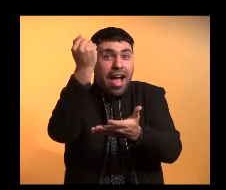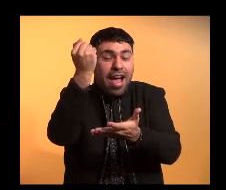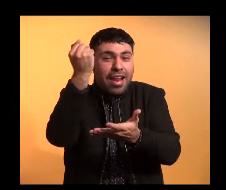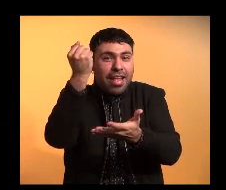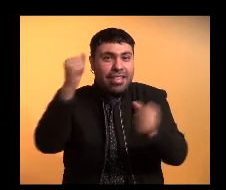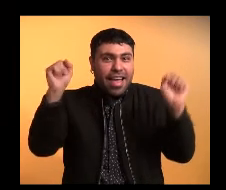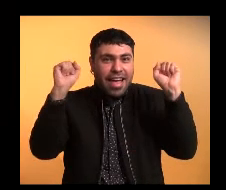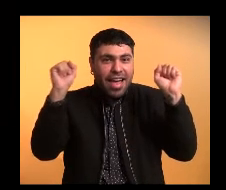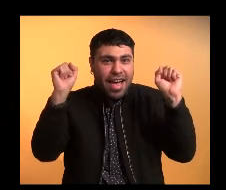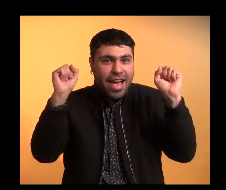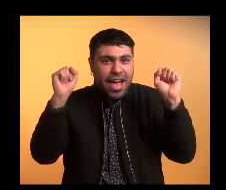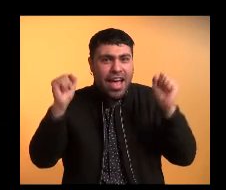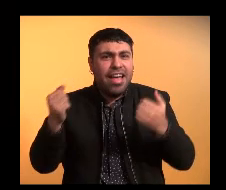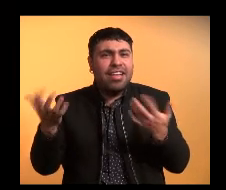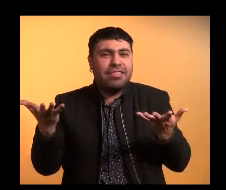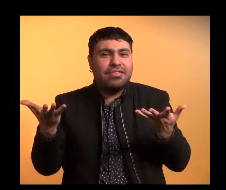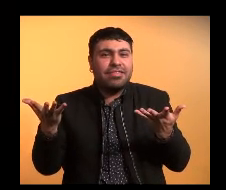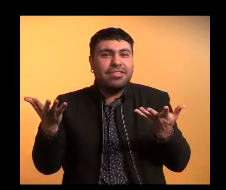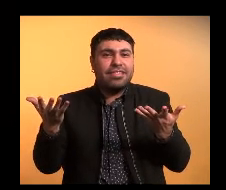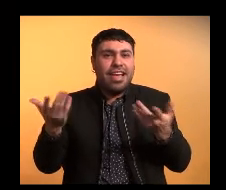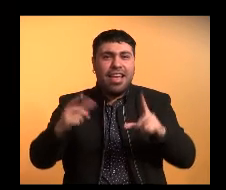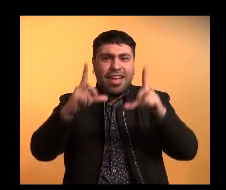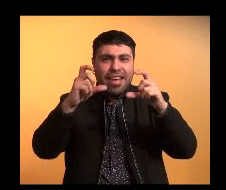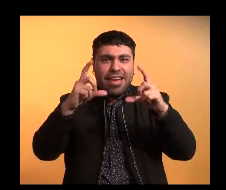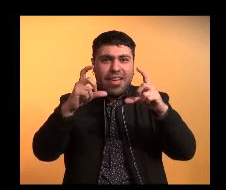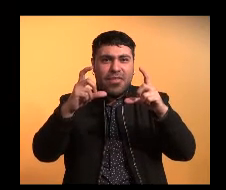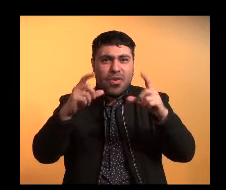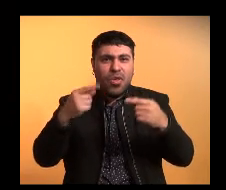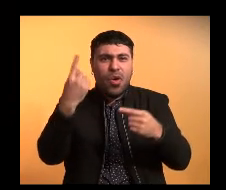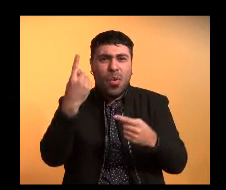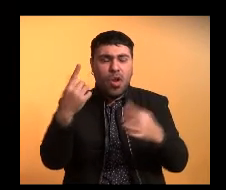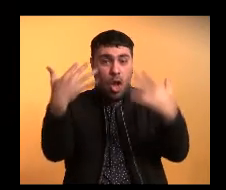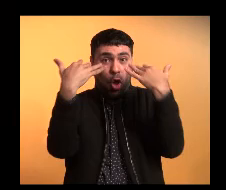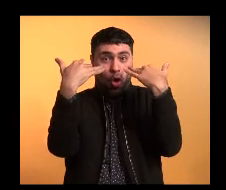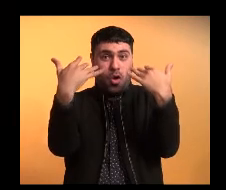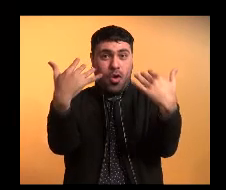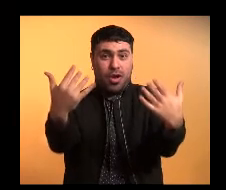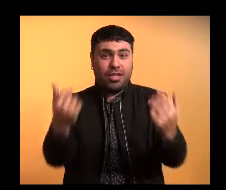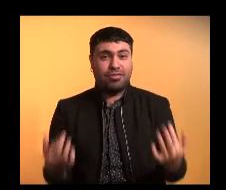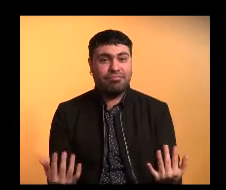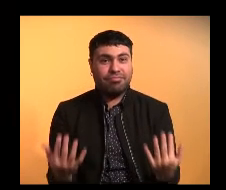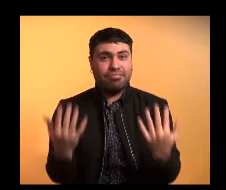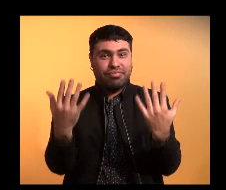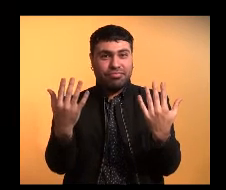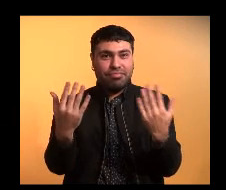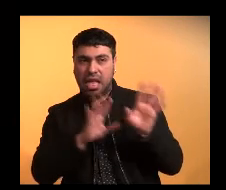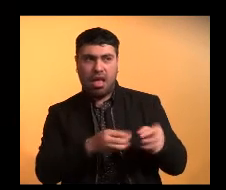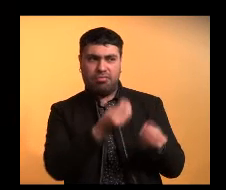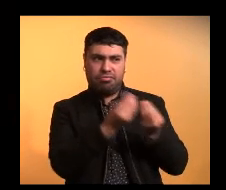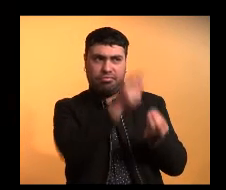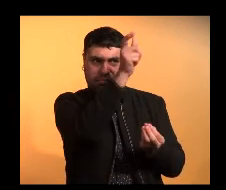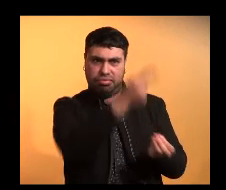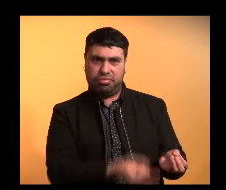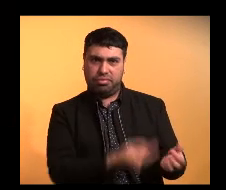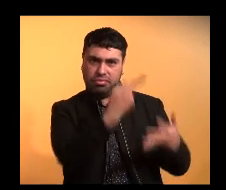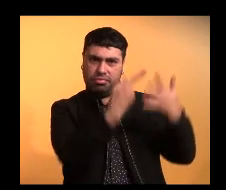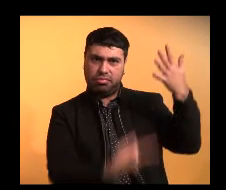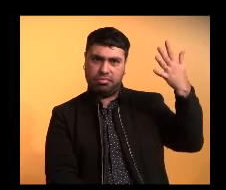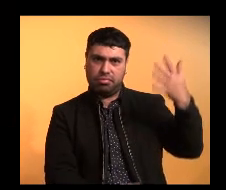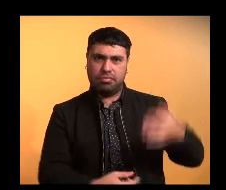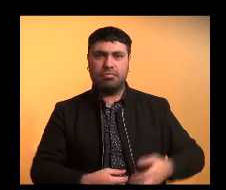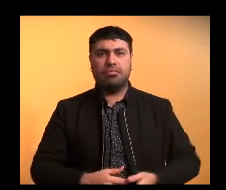lo tuve oculto y no lo pude ver en la medida que iba presentando, pero ahora ya estoy mirando las consultas. Sí, hay hartas, sí. Mira,